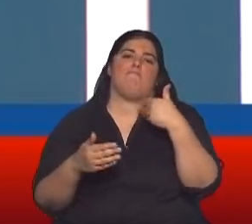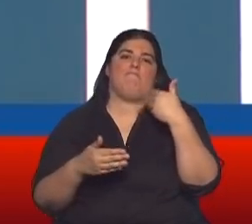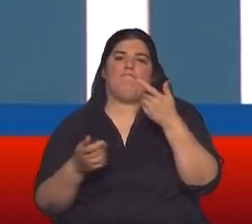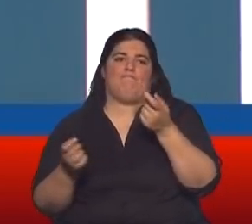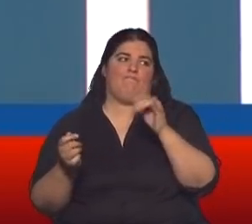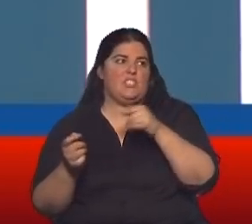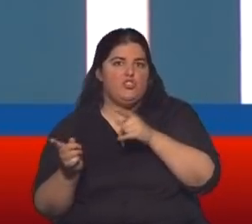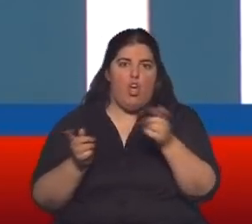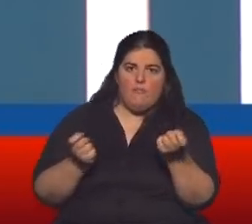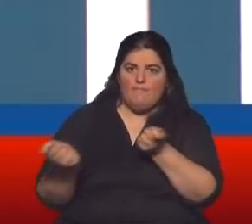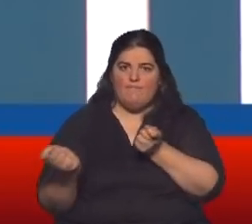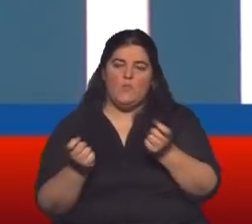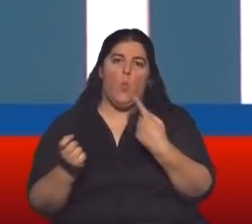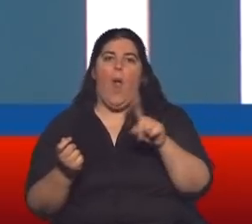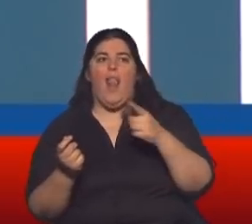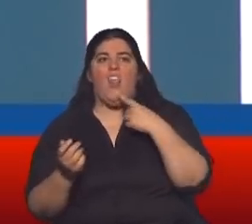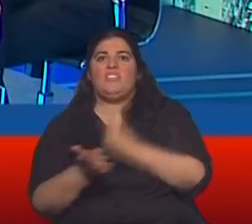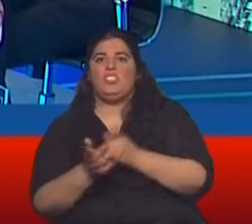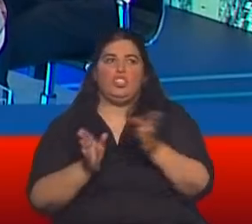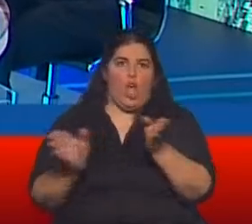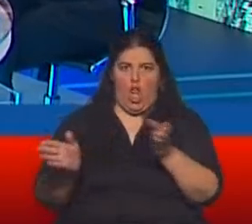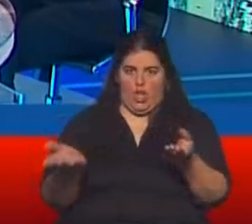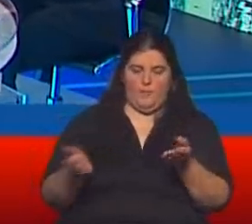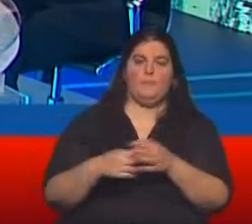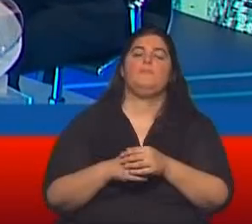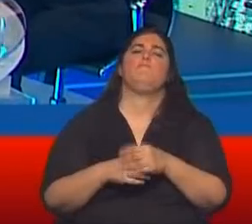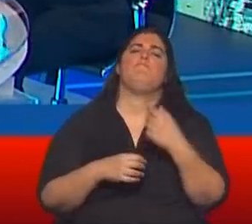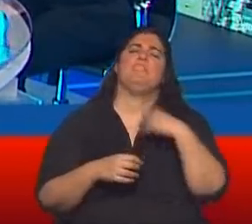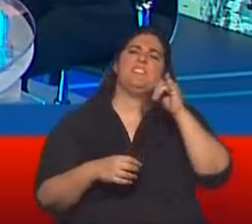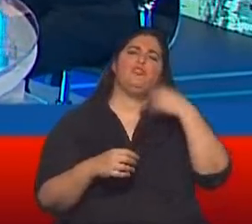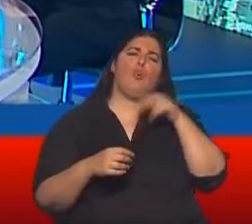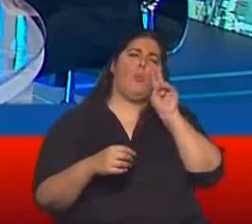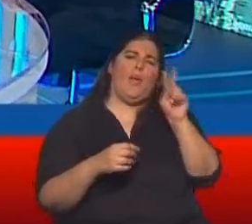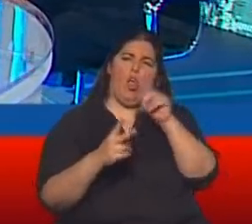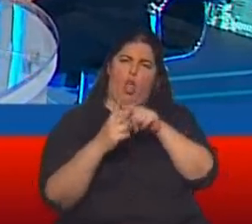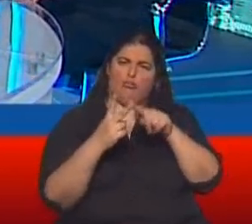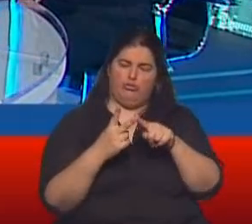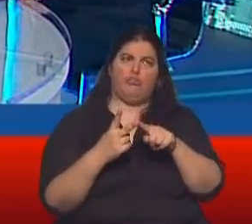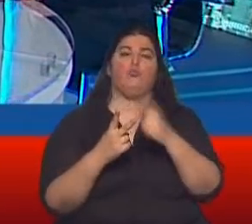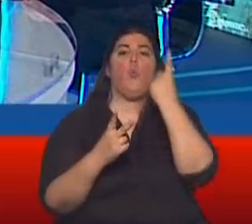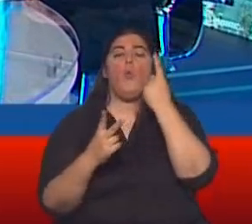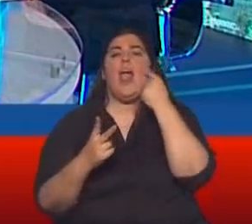en qué lugar se paran finalmente, ¿no? Sí, yo veo dos dimensiones de este tema. Una es institucional y una